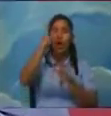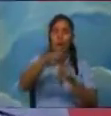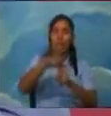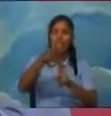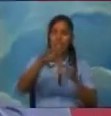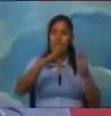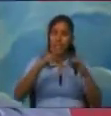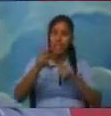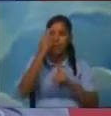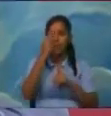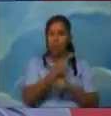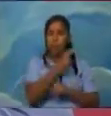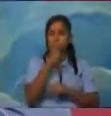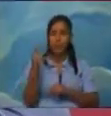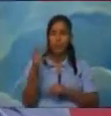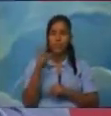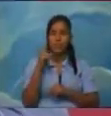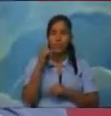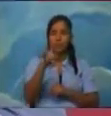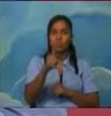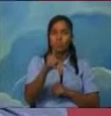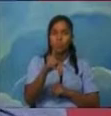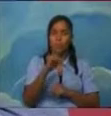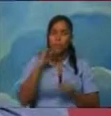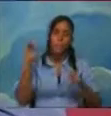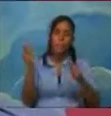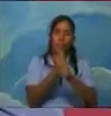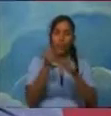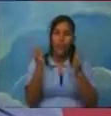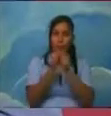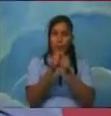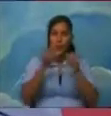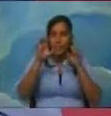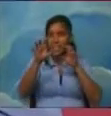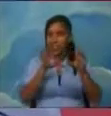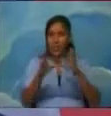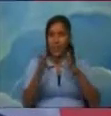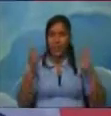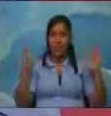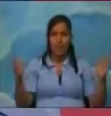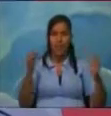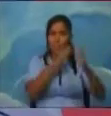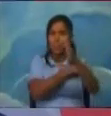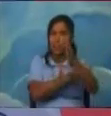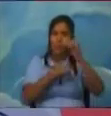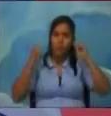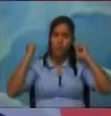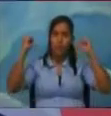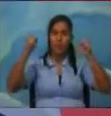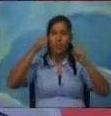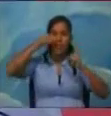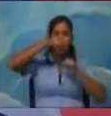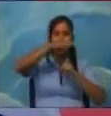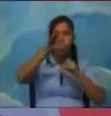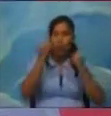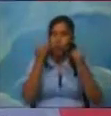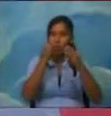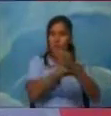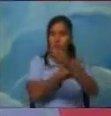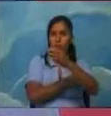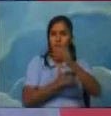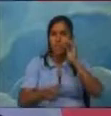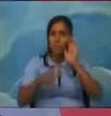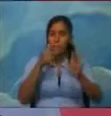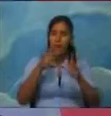prometida, se encontró con naciones grandes, naciones fuertes, pueblos muy fuertes, más fuertes que